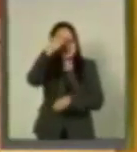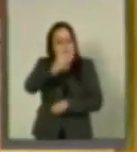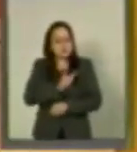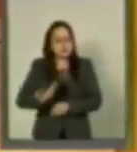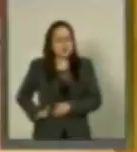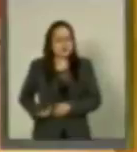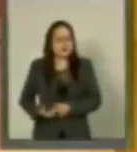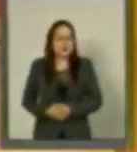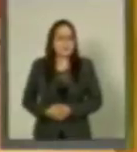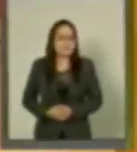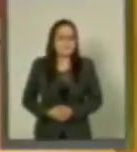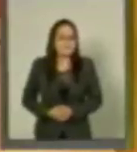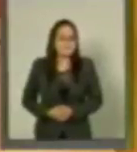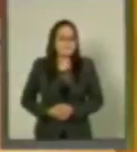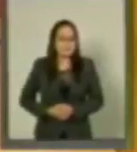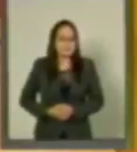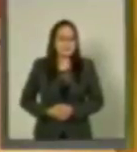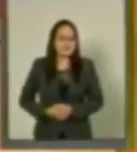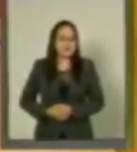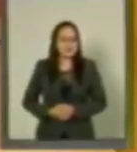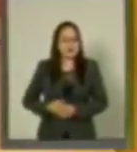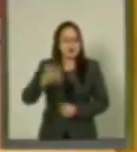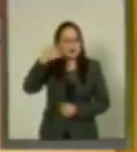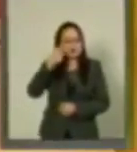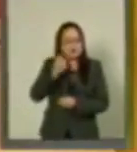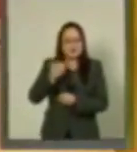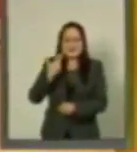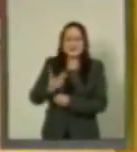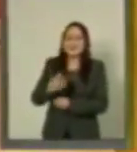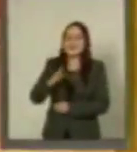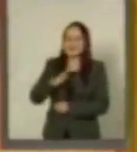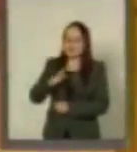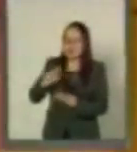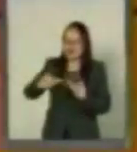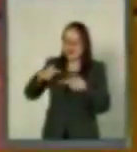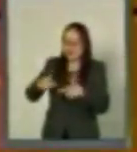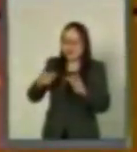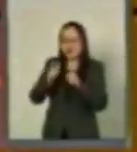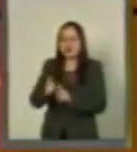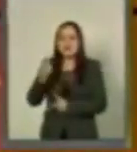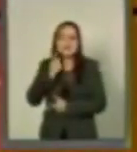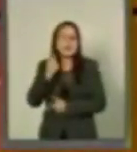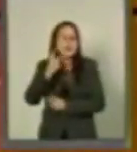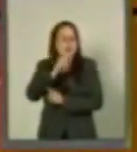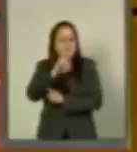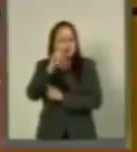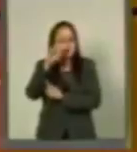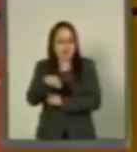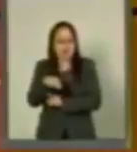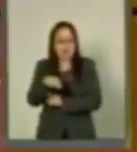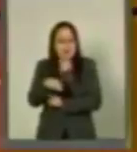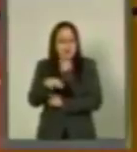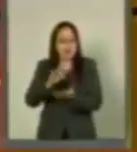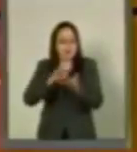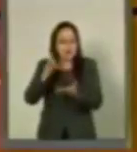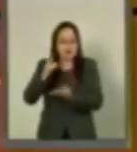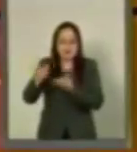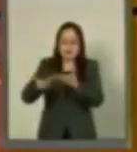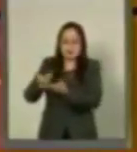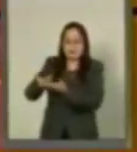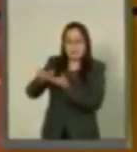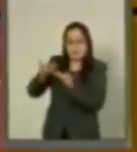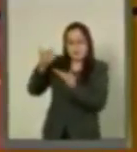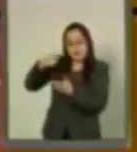presidente. Señor secretario, a nombre del Grupo Parlamentario del Partido Verde, le agradezco su disposición y apertura